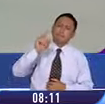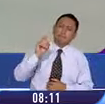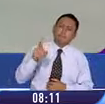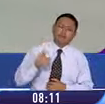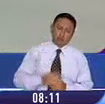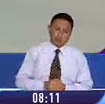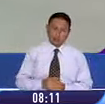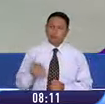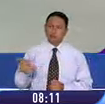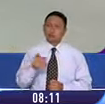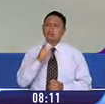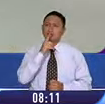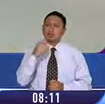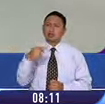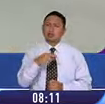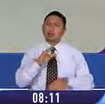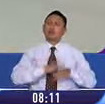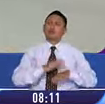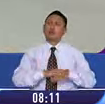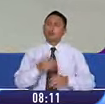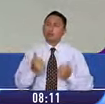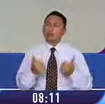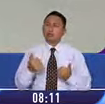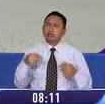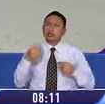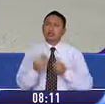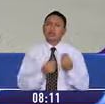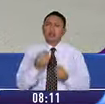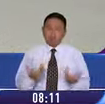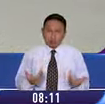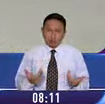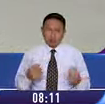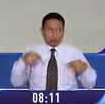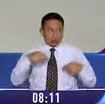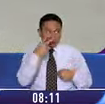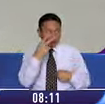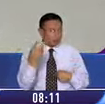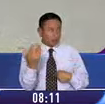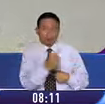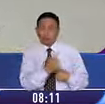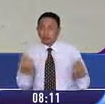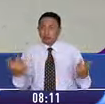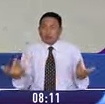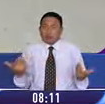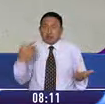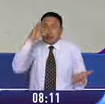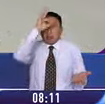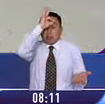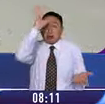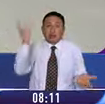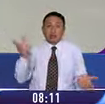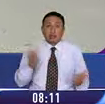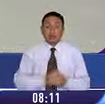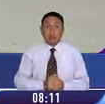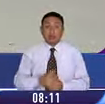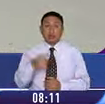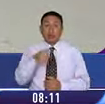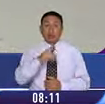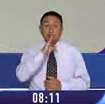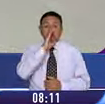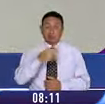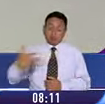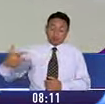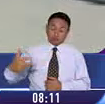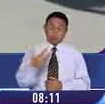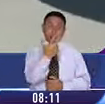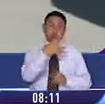quién tiene la culpa? ¿Cuál tiene la culpa? ¿Cuál es el procedimiento? Porque, por ende, por entendido, la pendiente siempre es un